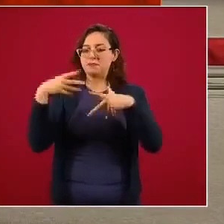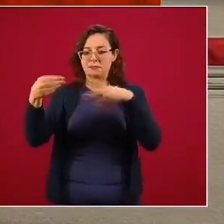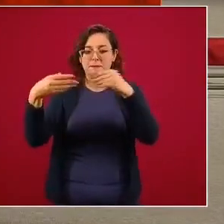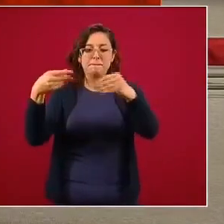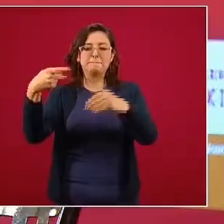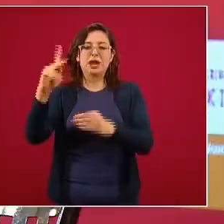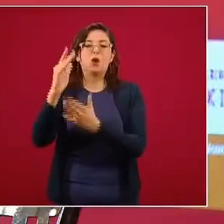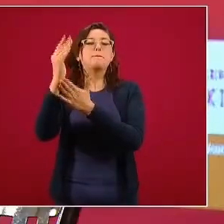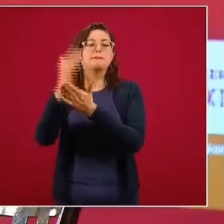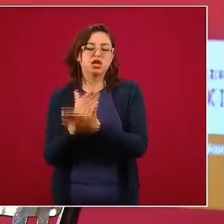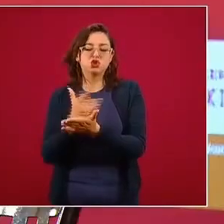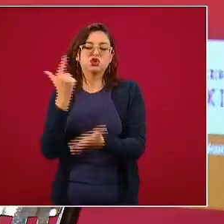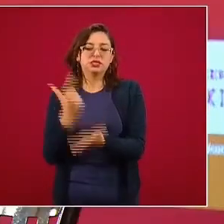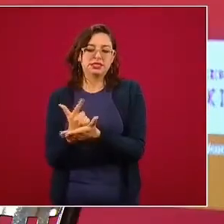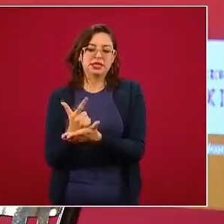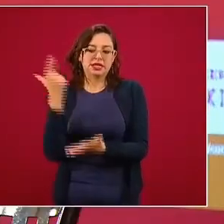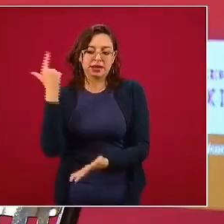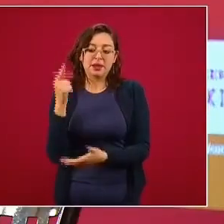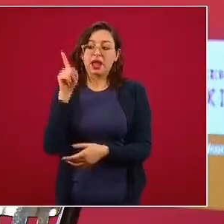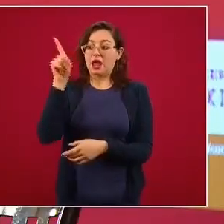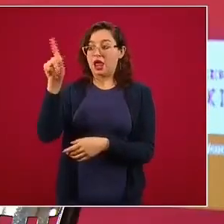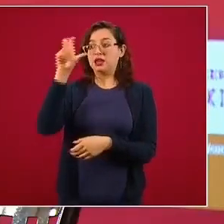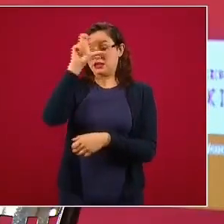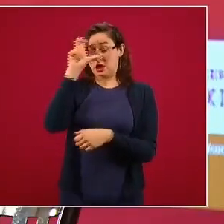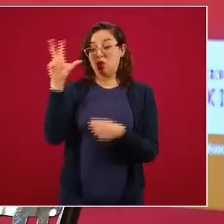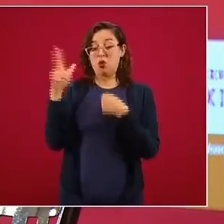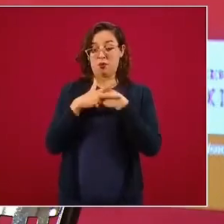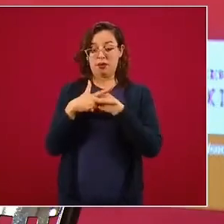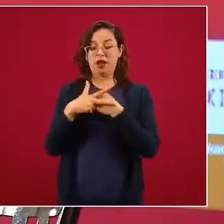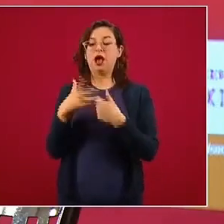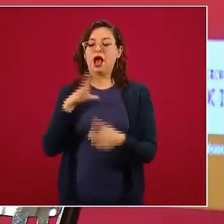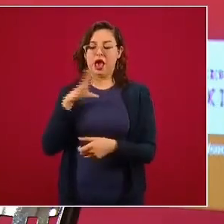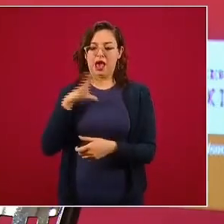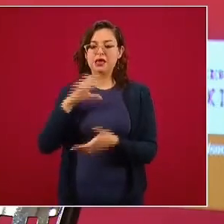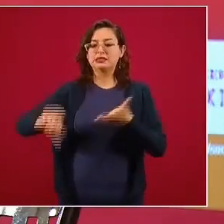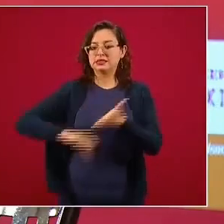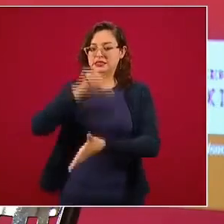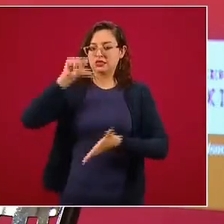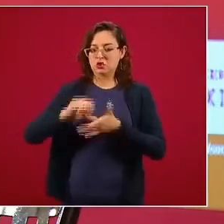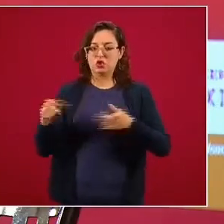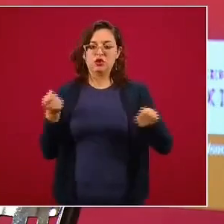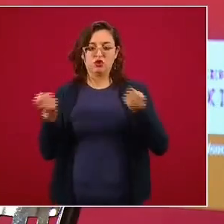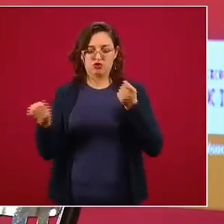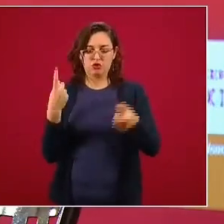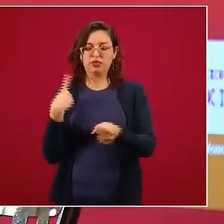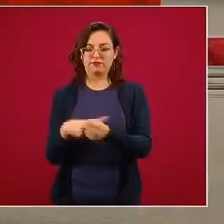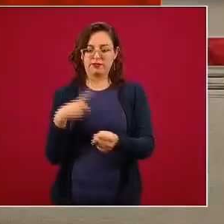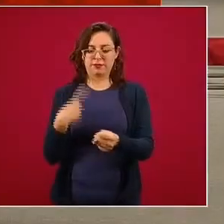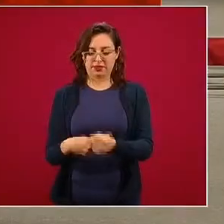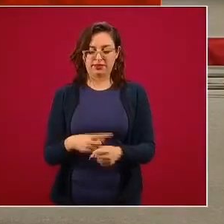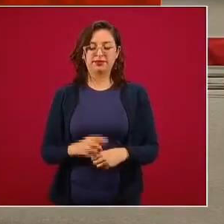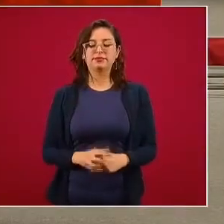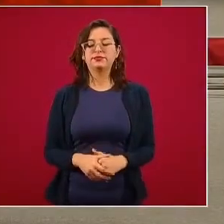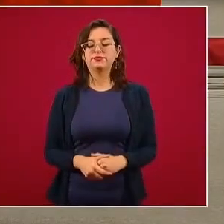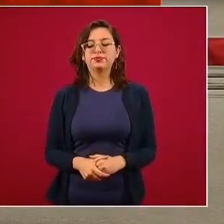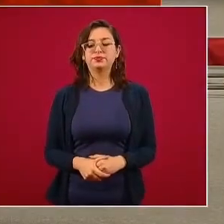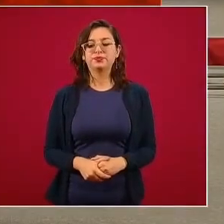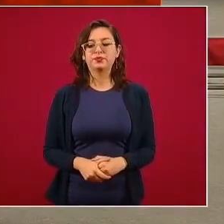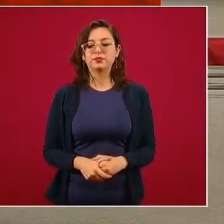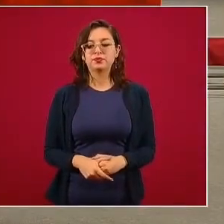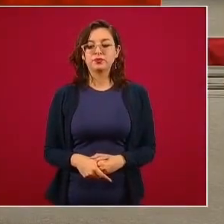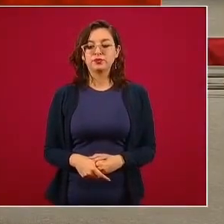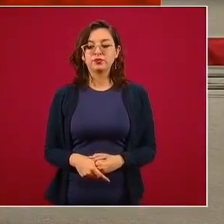escala, y se establecieron en Europa unos centros de control de enfermedades. La